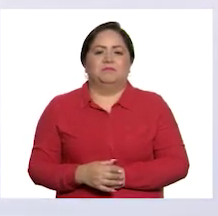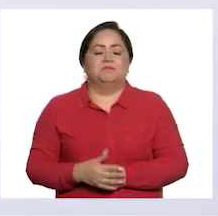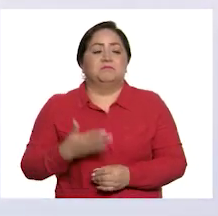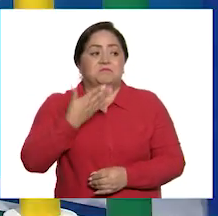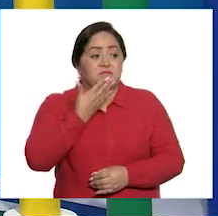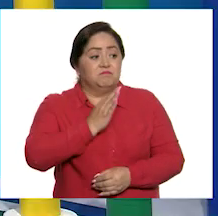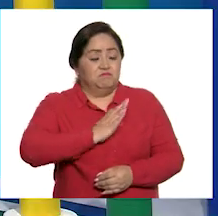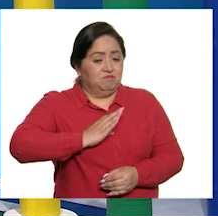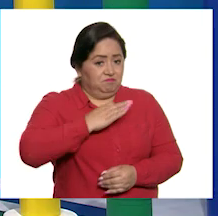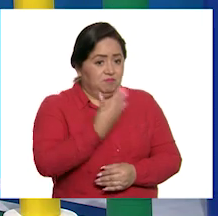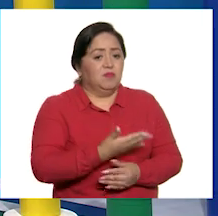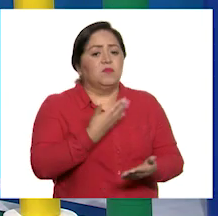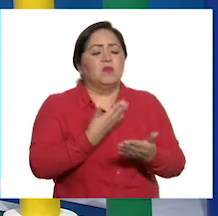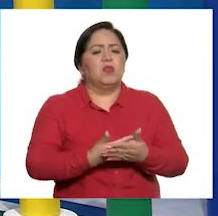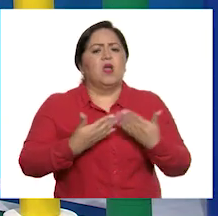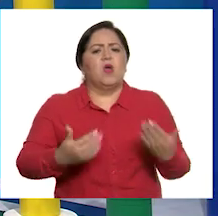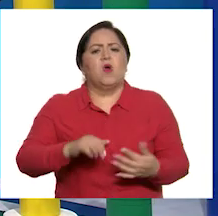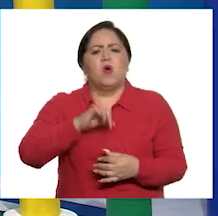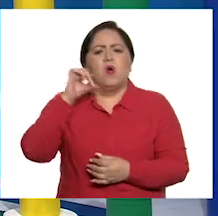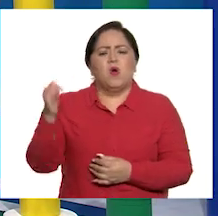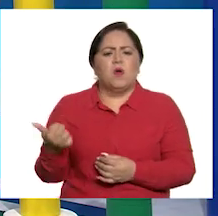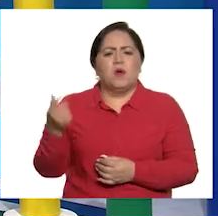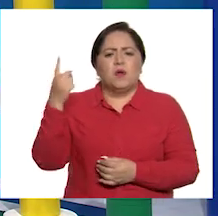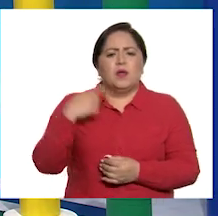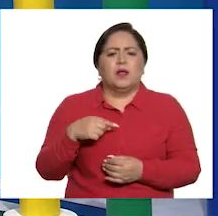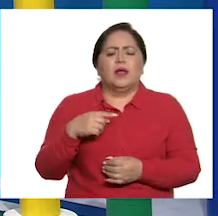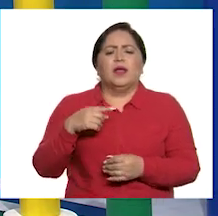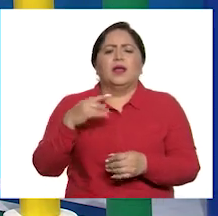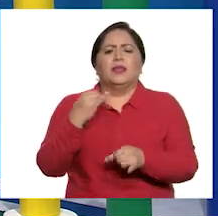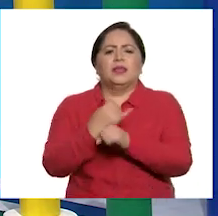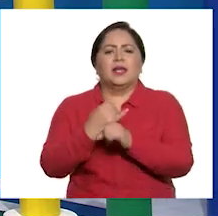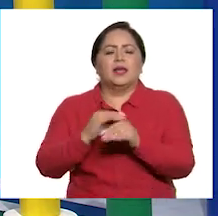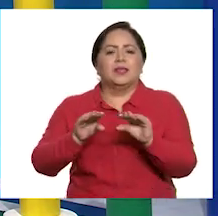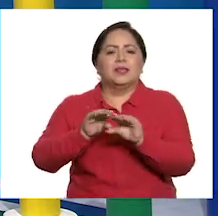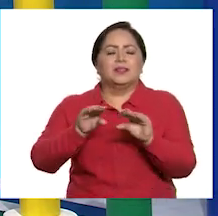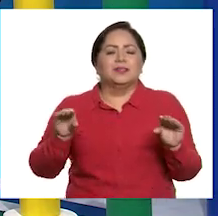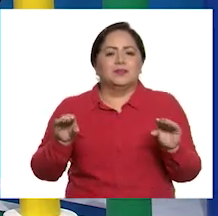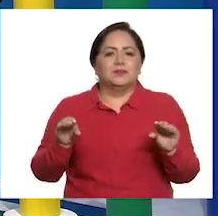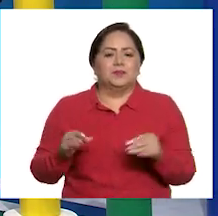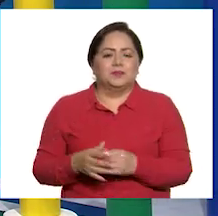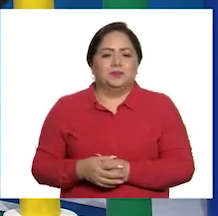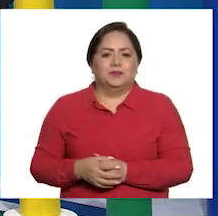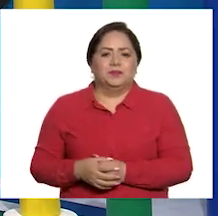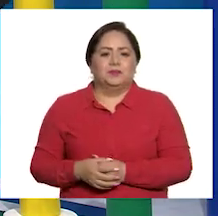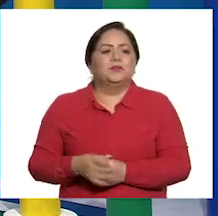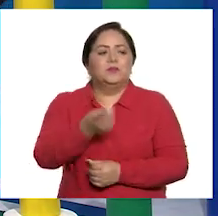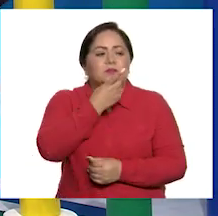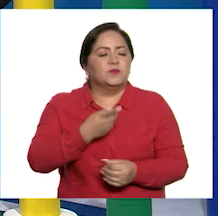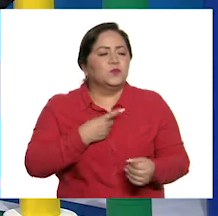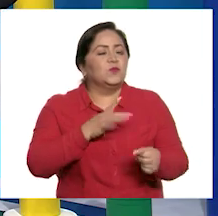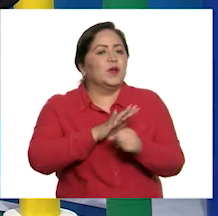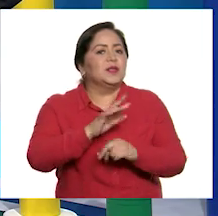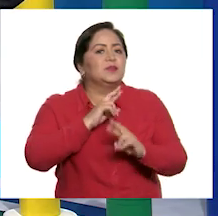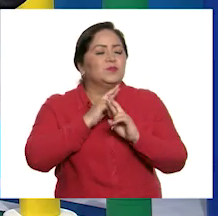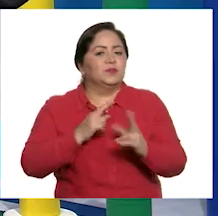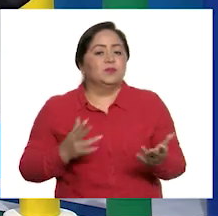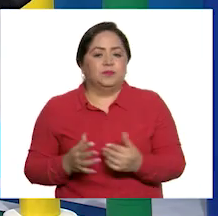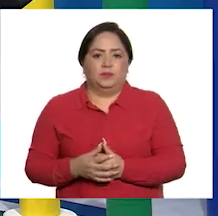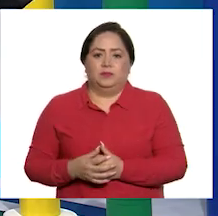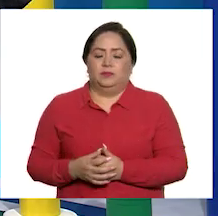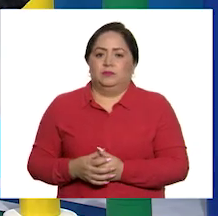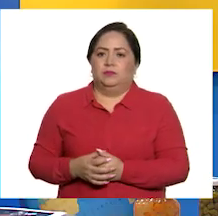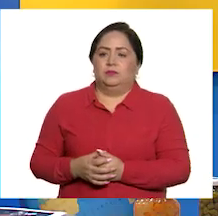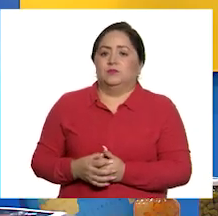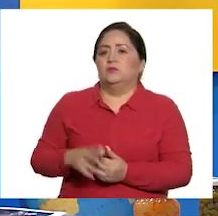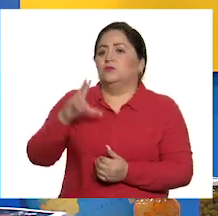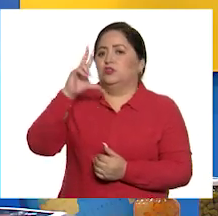felicito. Seguimos con el módem, niñas y niños. Ali, Juan Carlos, ¿cuáles son sus respuestas?